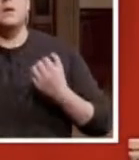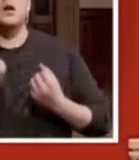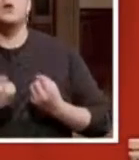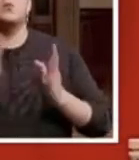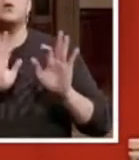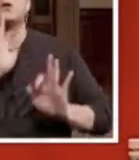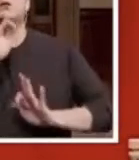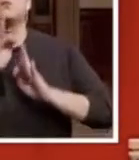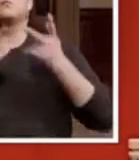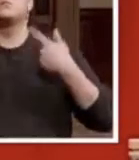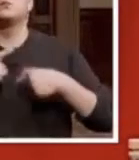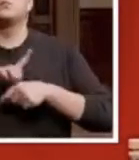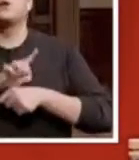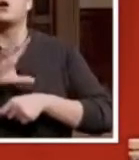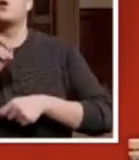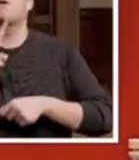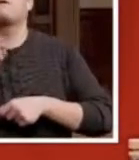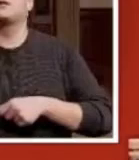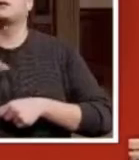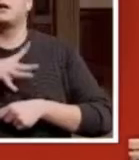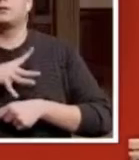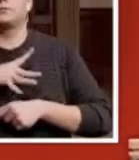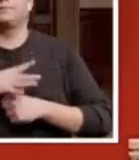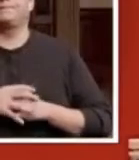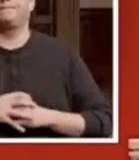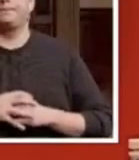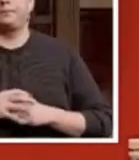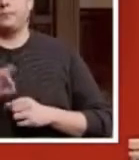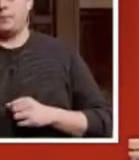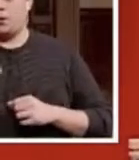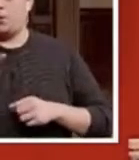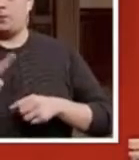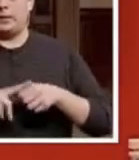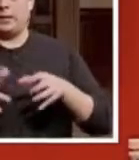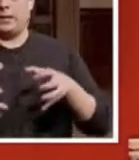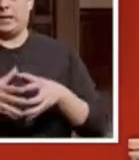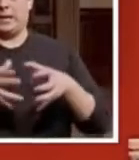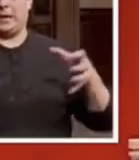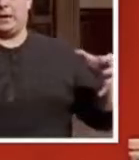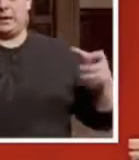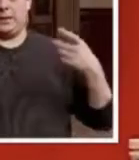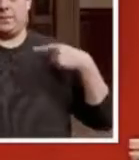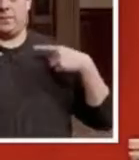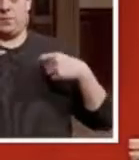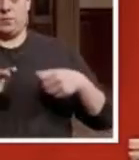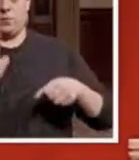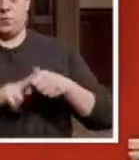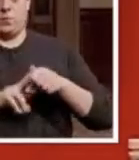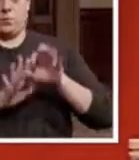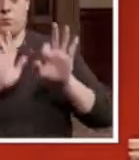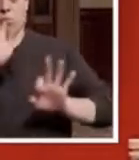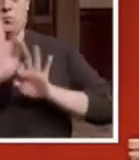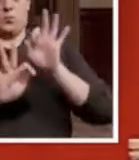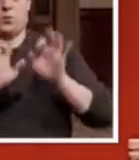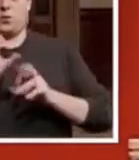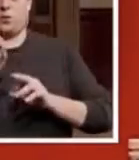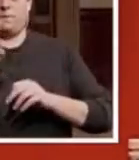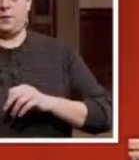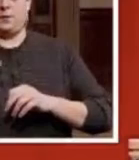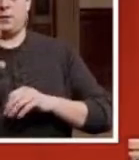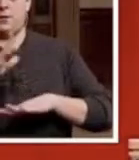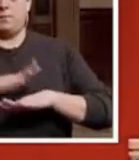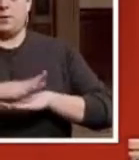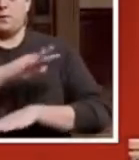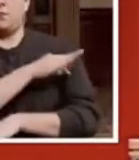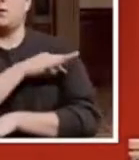atención de pacientes COVID. Si un hospital es muy grande para atender pacientes COVID, pues va a tener más